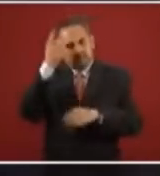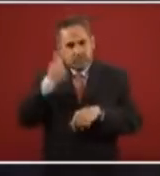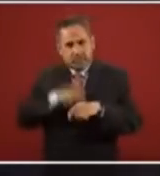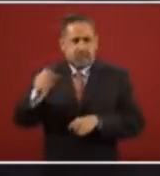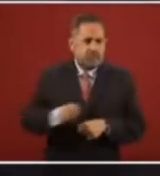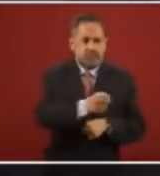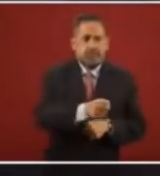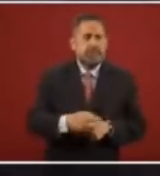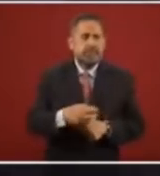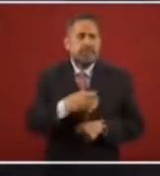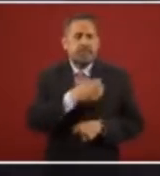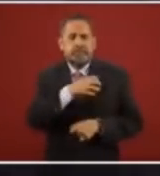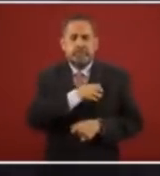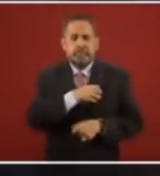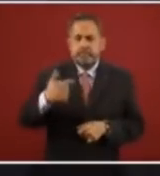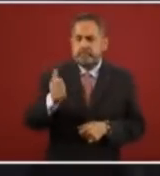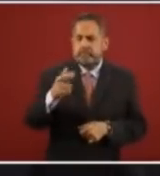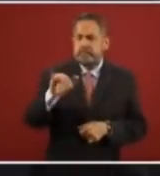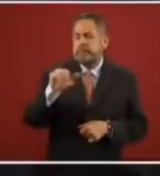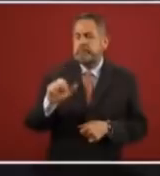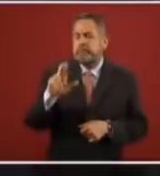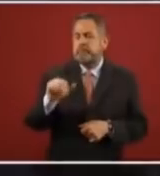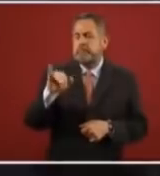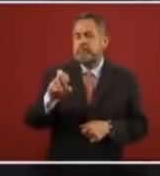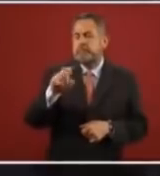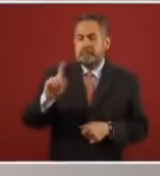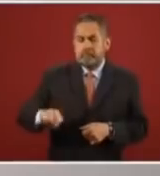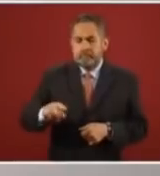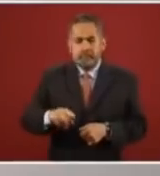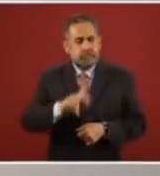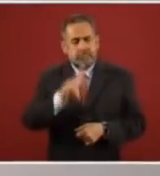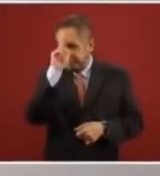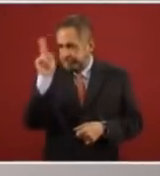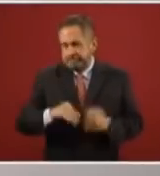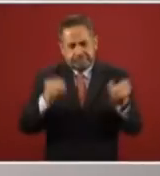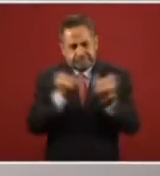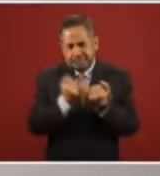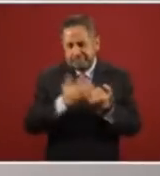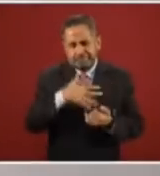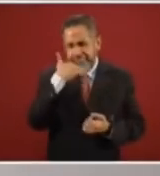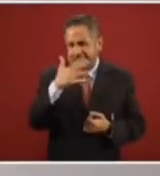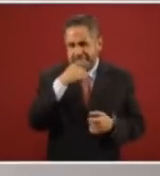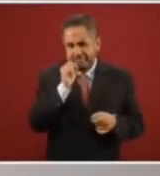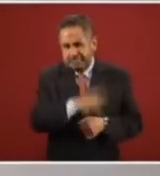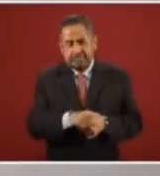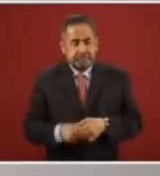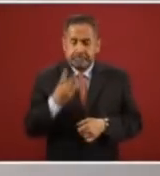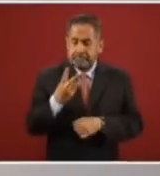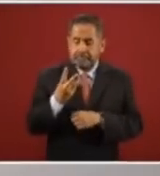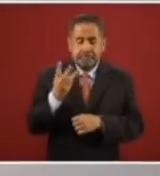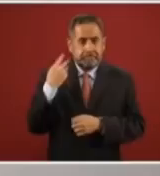el capitán Fulgencio García Ramírez, que era igual o peor de corrupto, nada más estuvo 3 meses el año